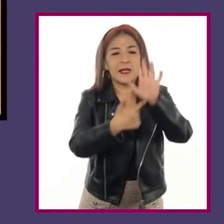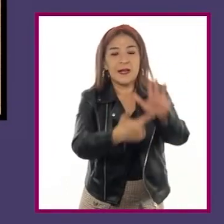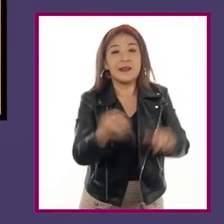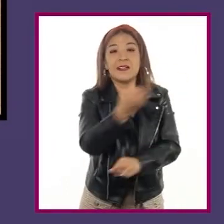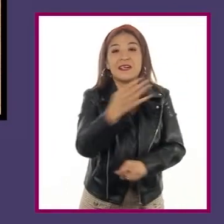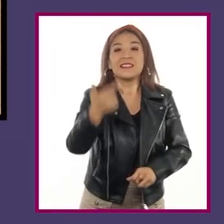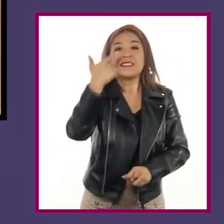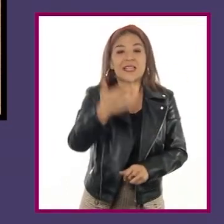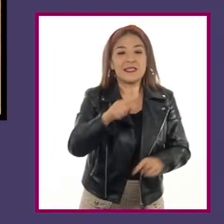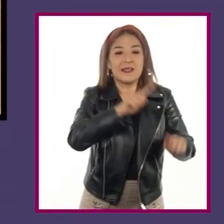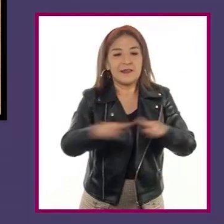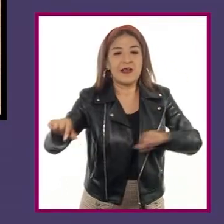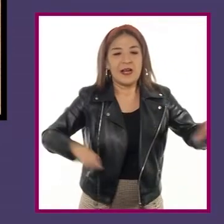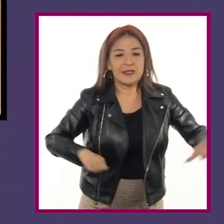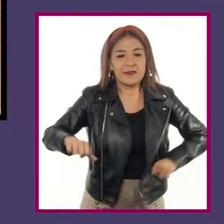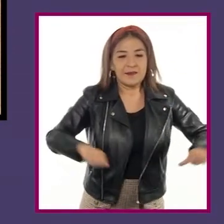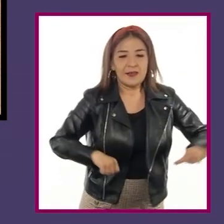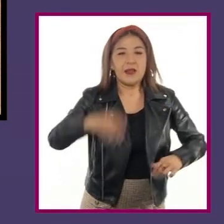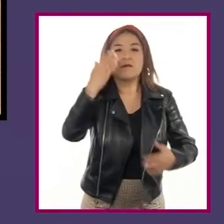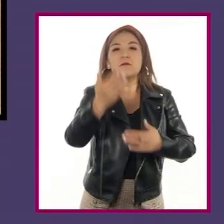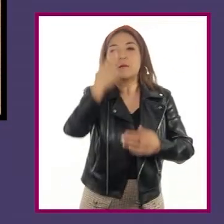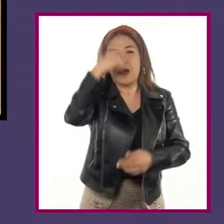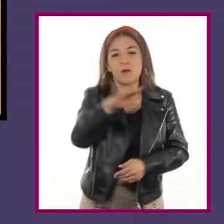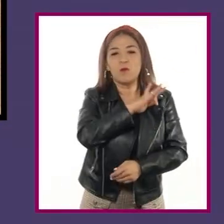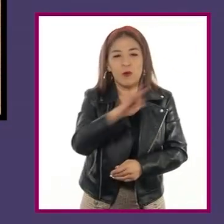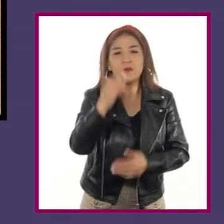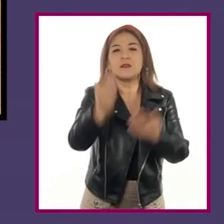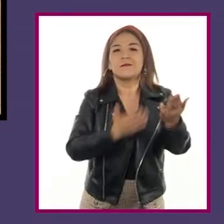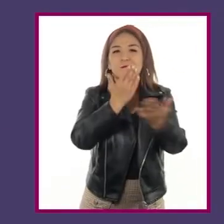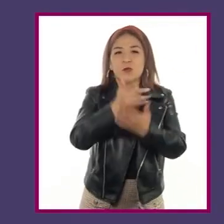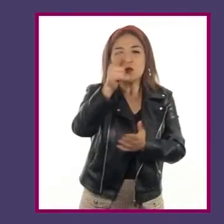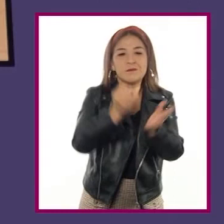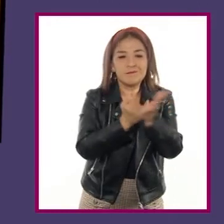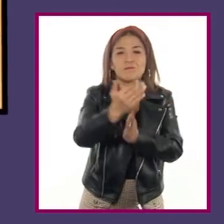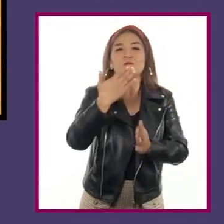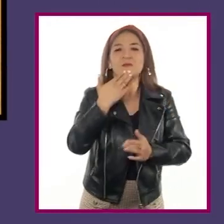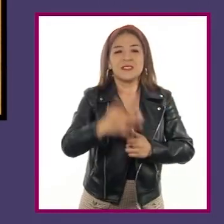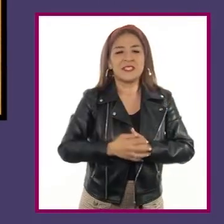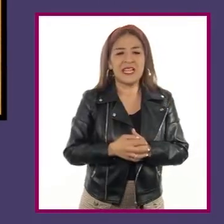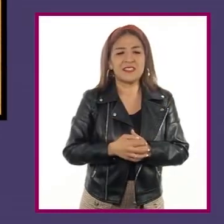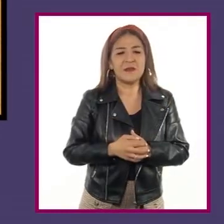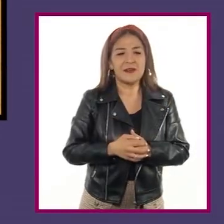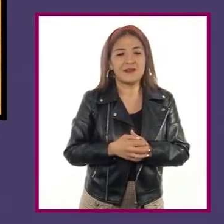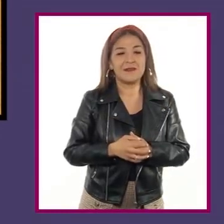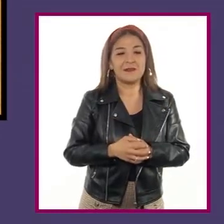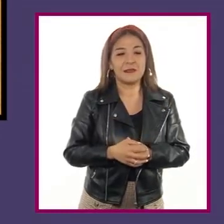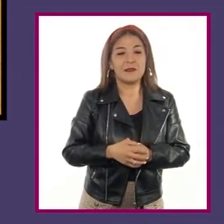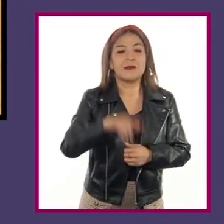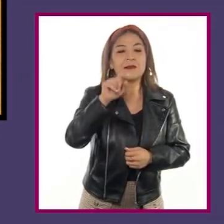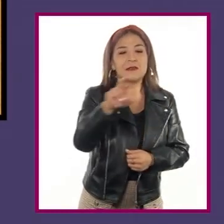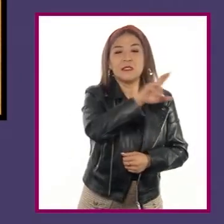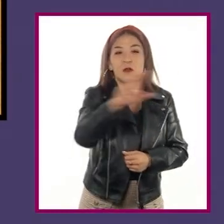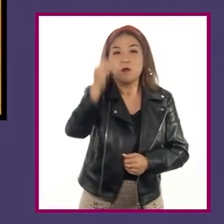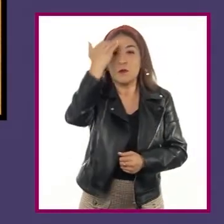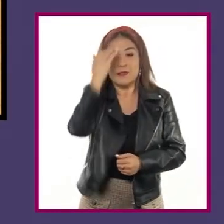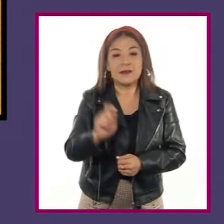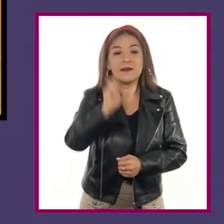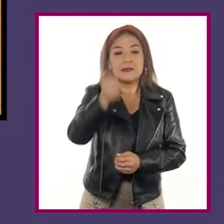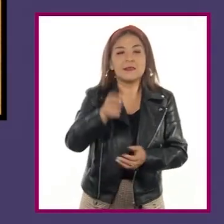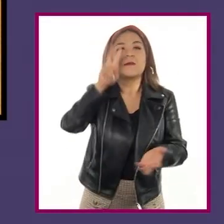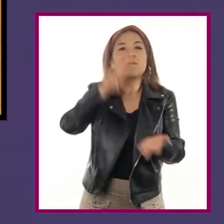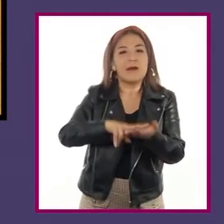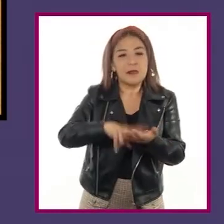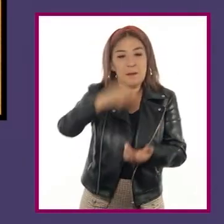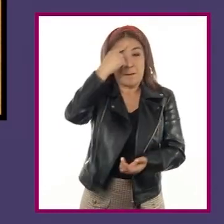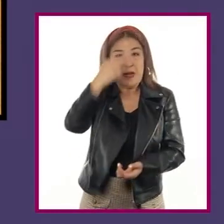7 prácticas exitosas para tomar decisiones autónomas como adolescentes. Número 1. Reconocer qué es valioso